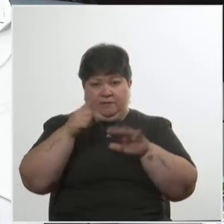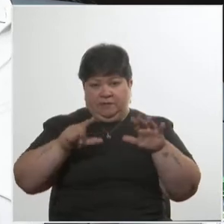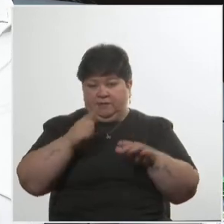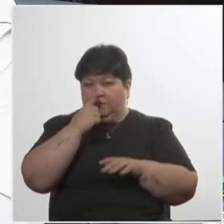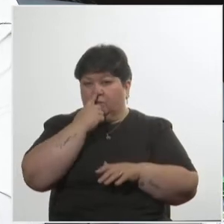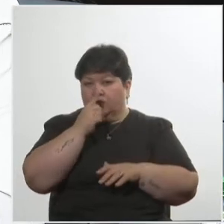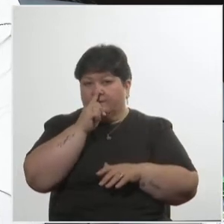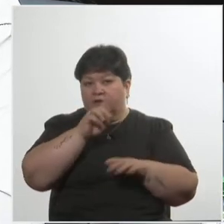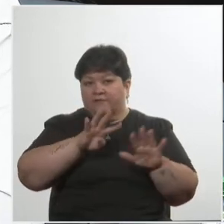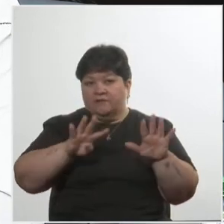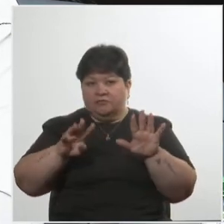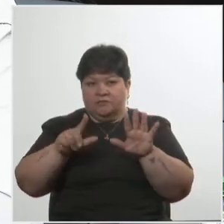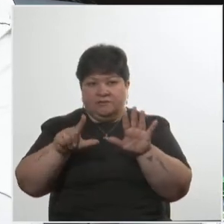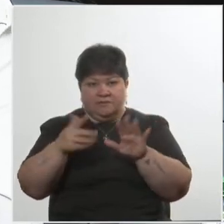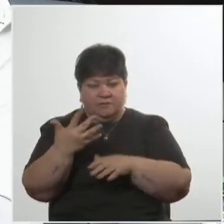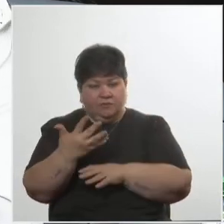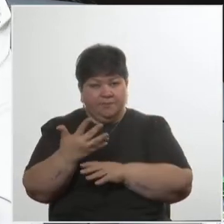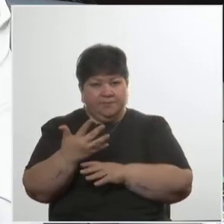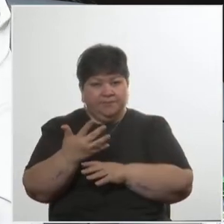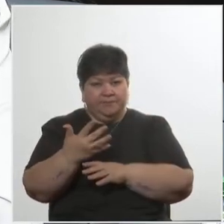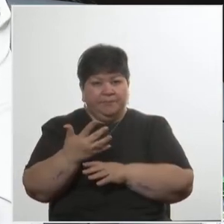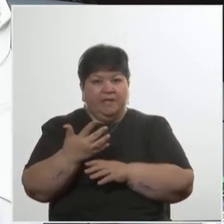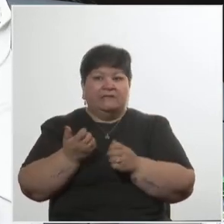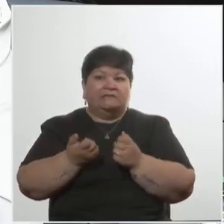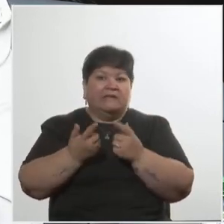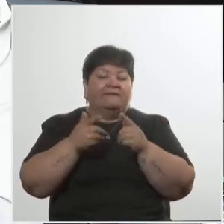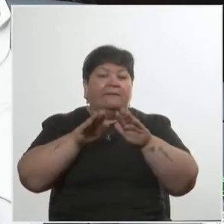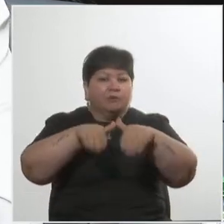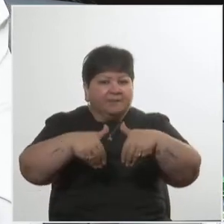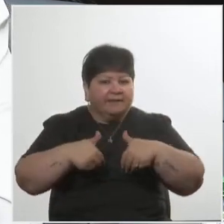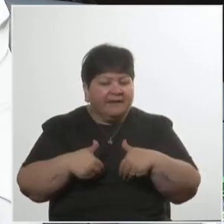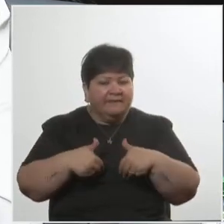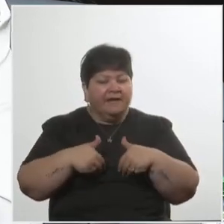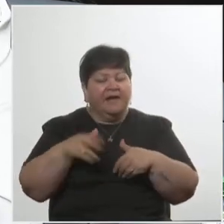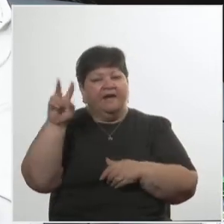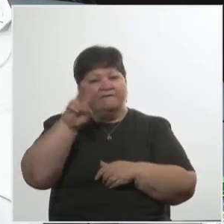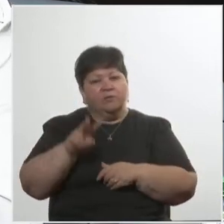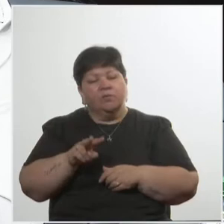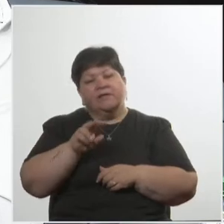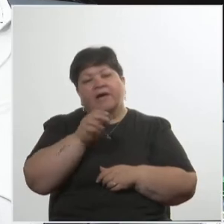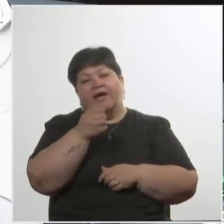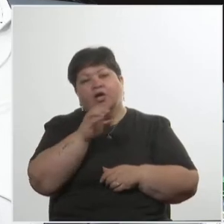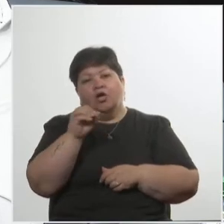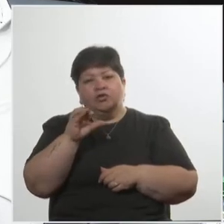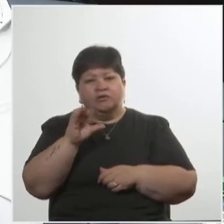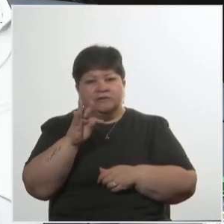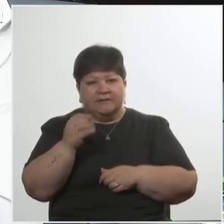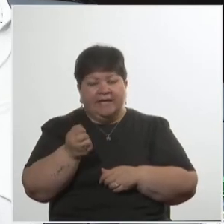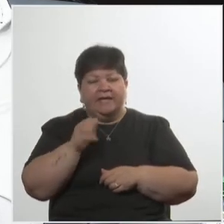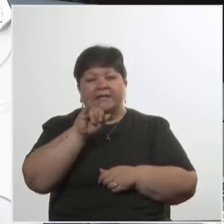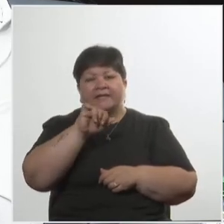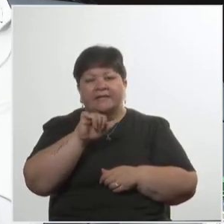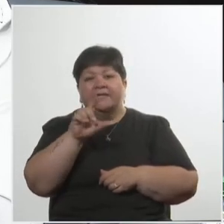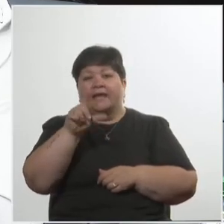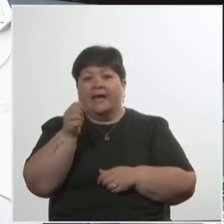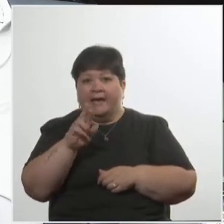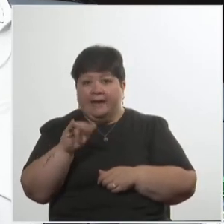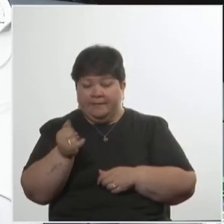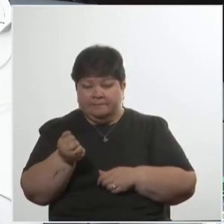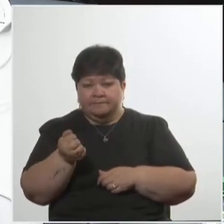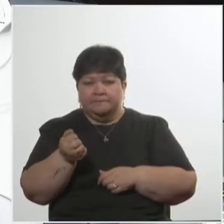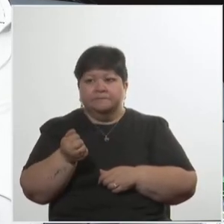75 por ejemplo se concedió una propiedad a la viuda Costa y Lara explicitando que no se pretendía sentar precedentes